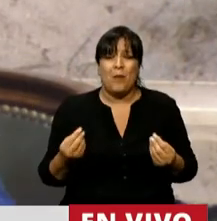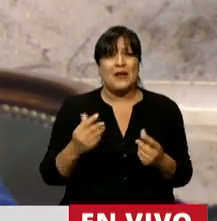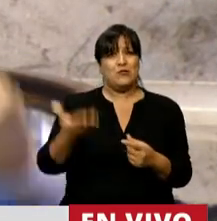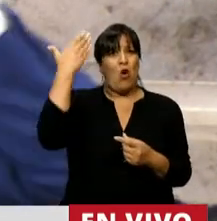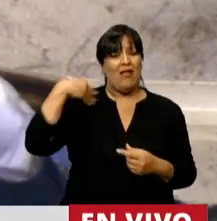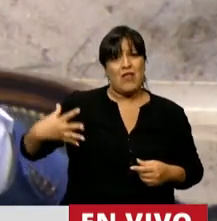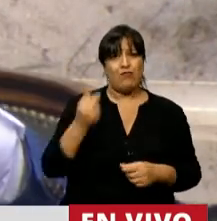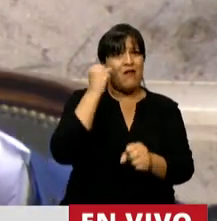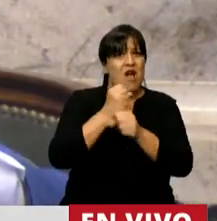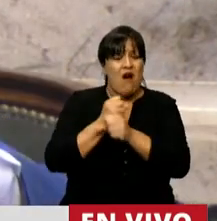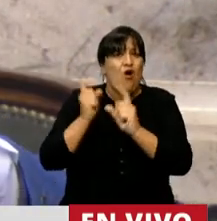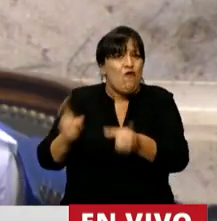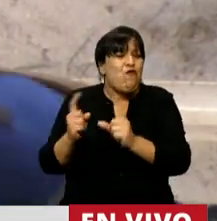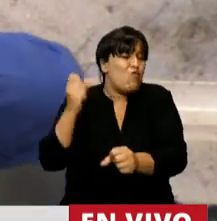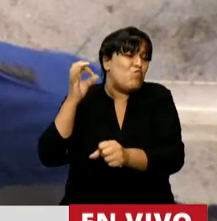consiguieron con trabajo.